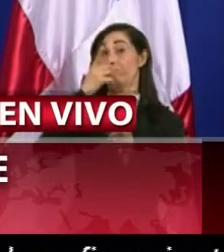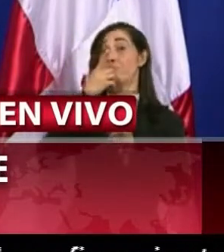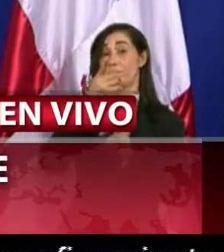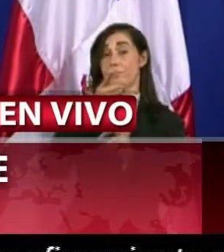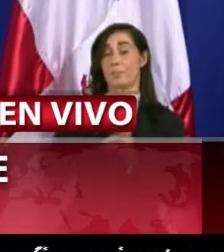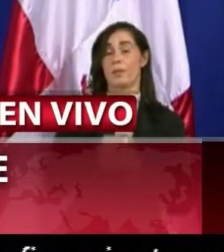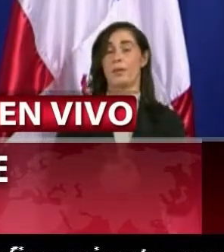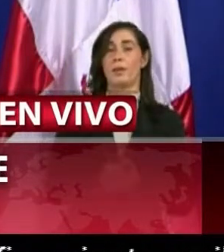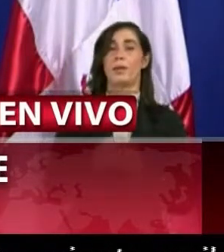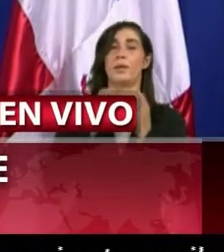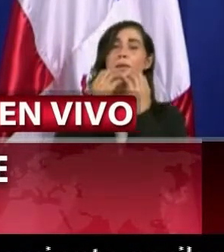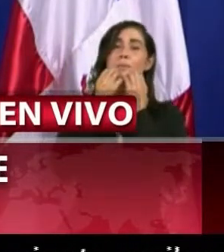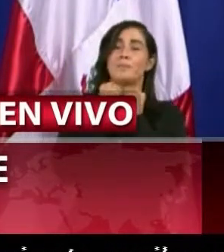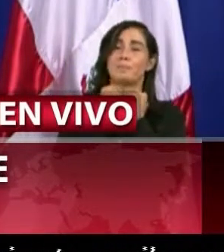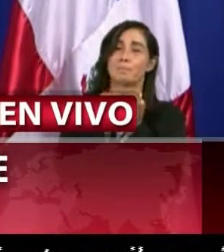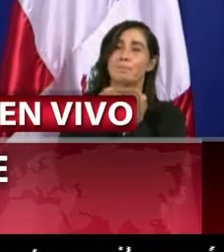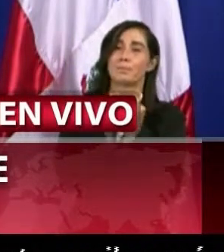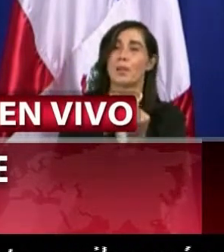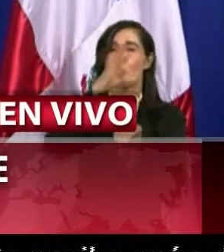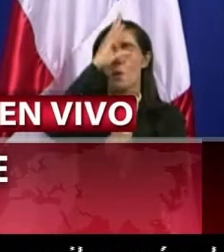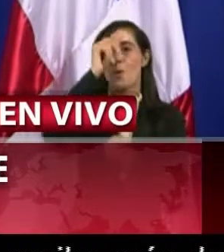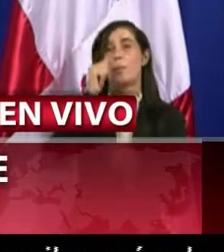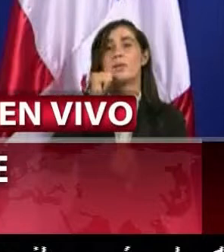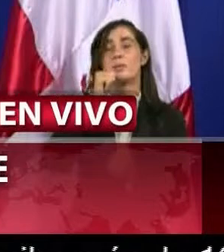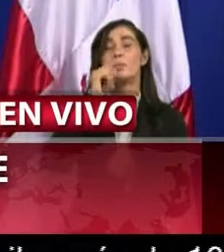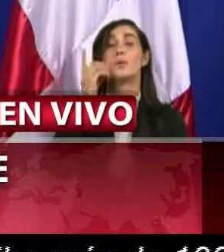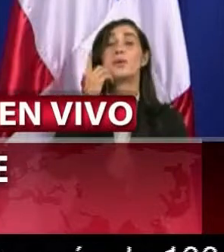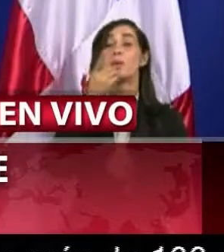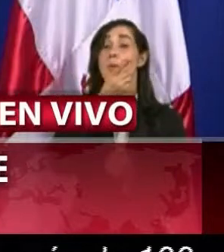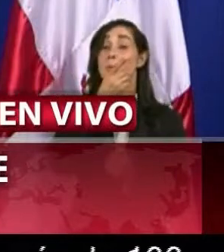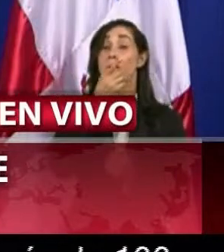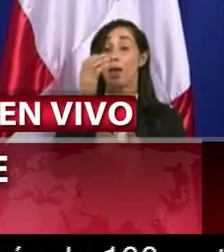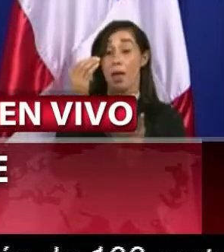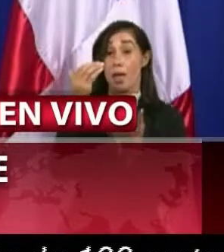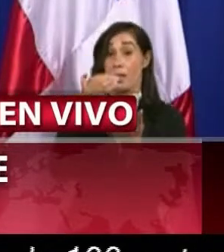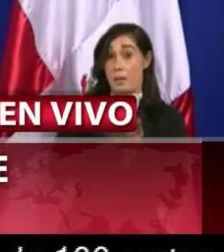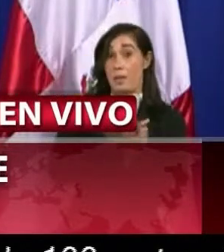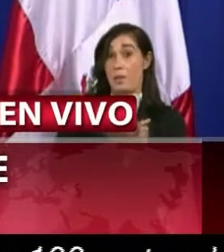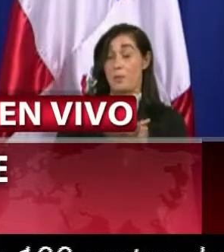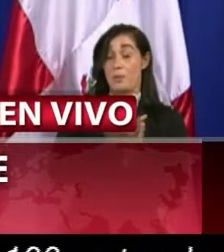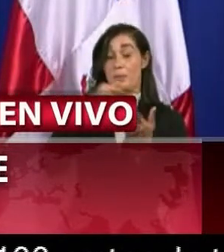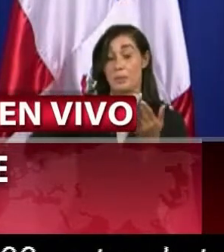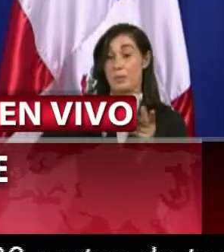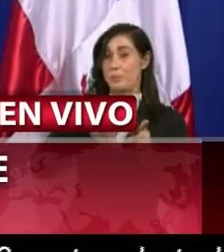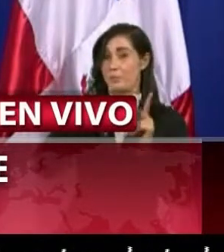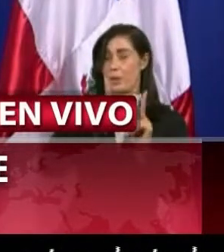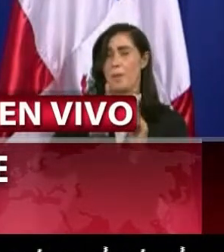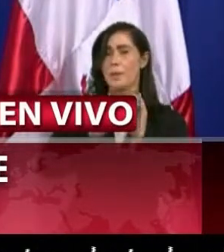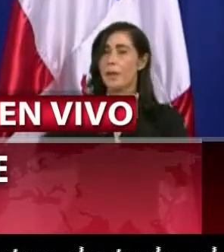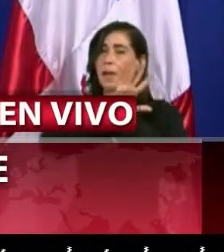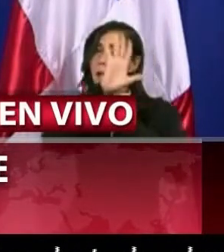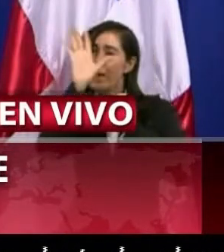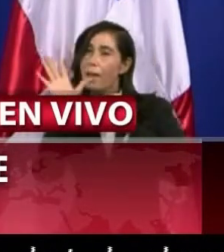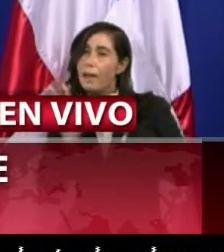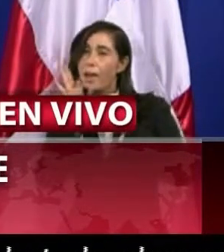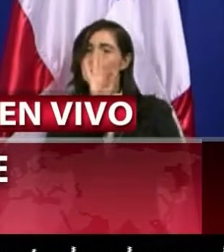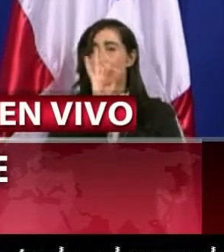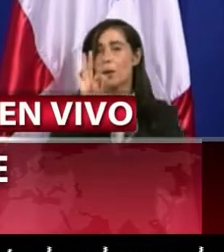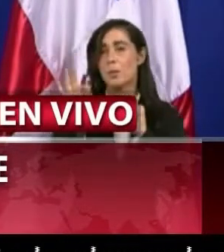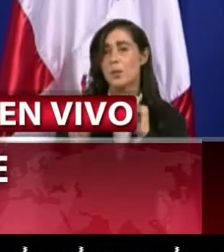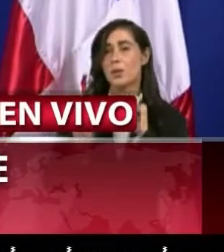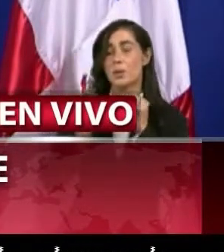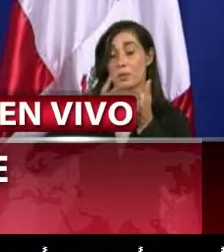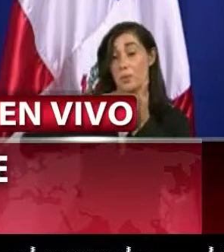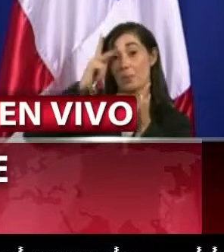Mis queridos dominicanos y dominicanas, quiero aprovechar esta oportunidad para aclarar algunos puntos sobre el